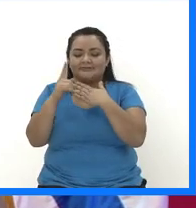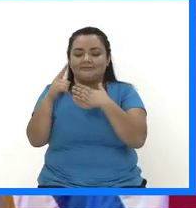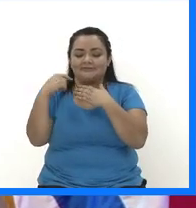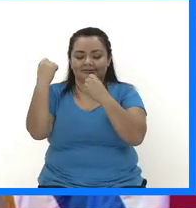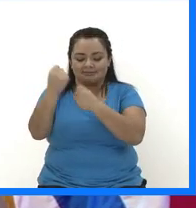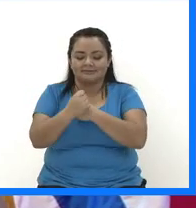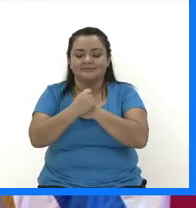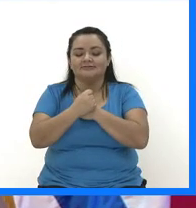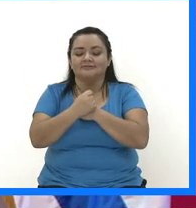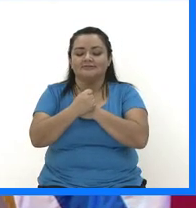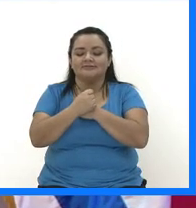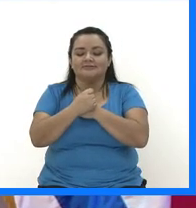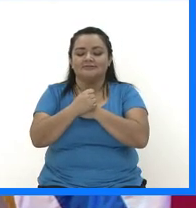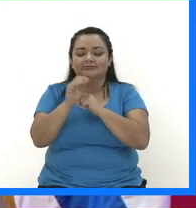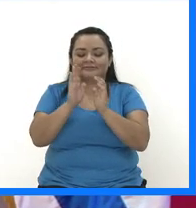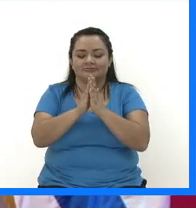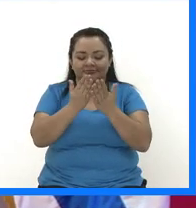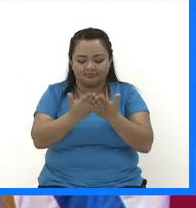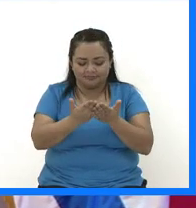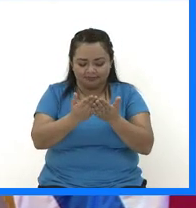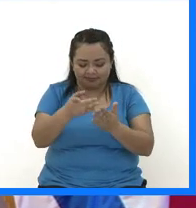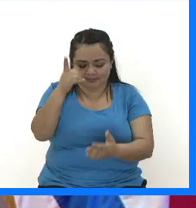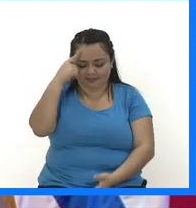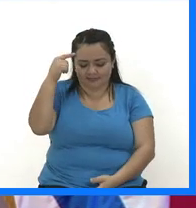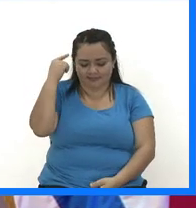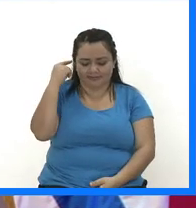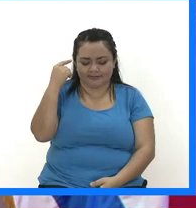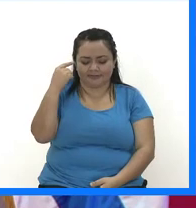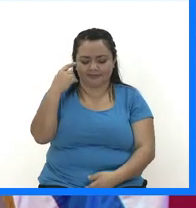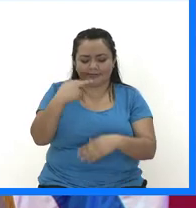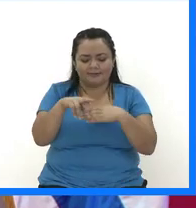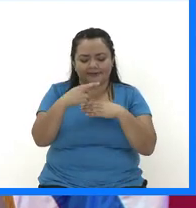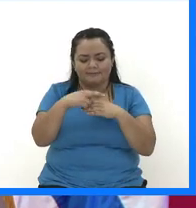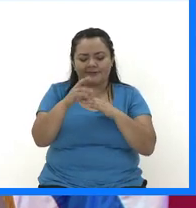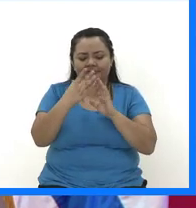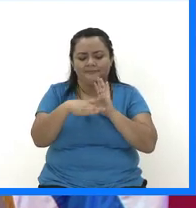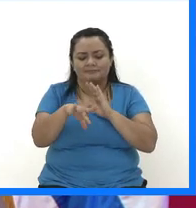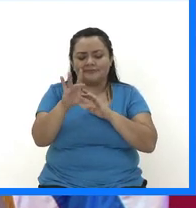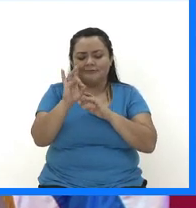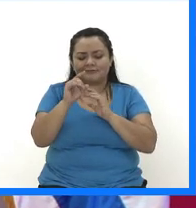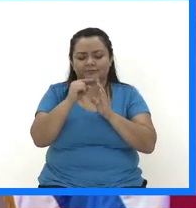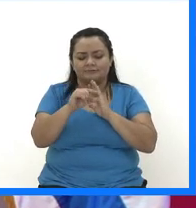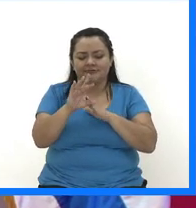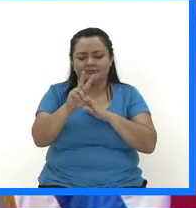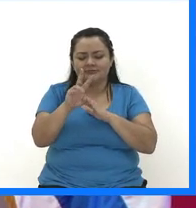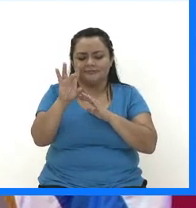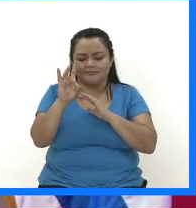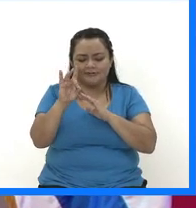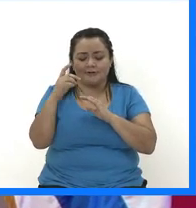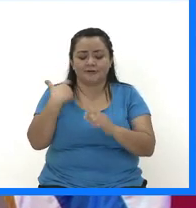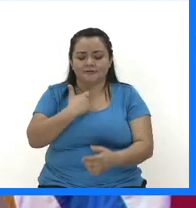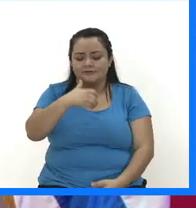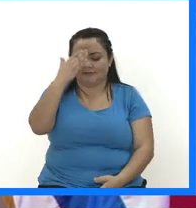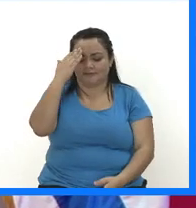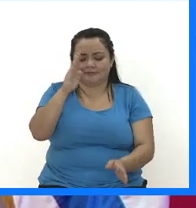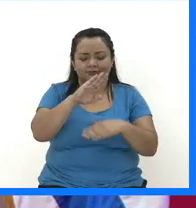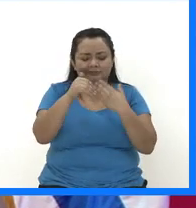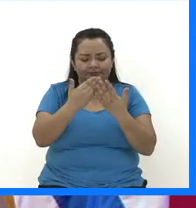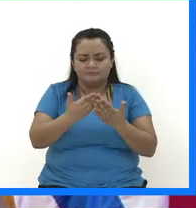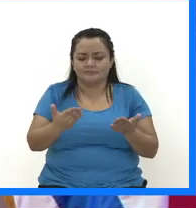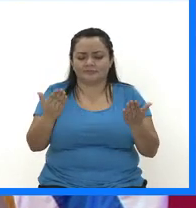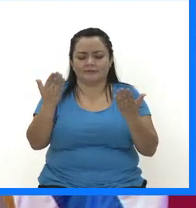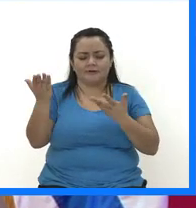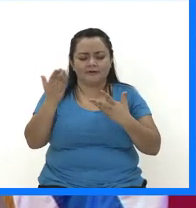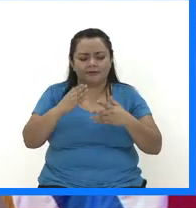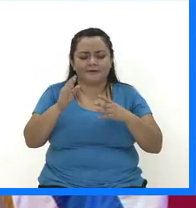lo hará tu palabra señor nos recuerda en romanos 8 28 que sabemos que a los que aman a dios todas las cosas